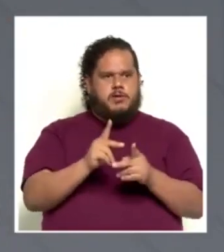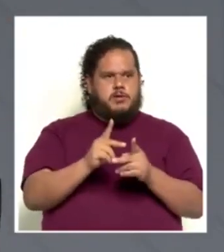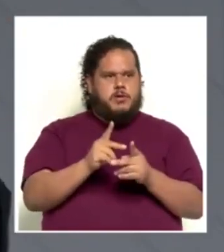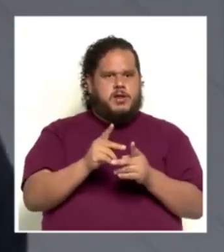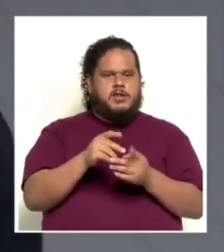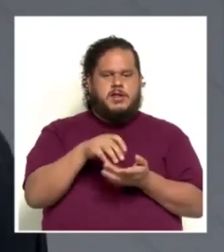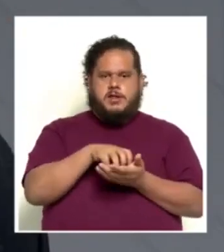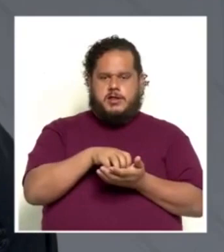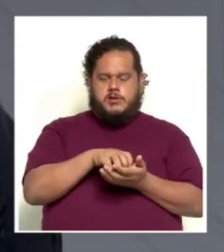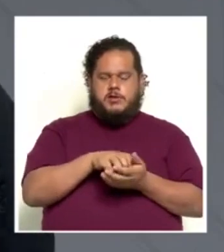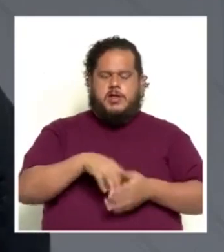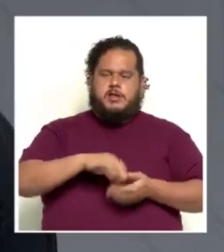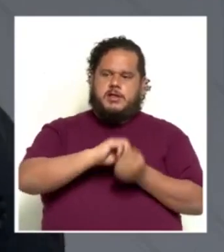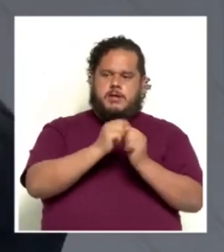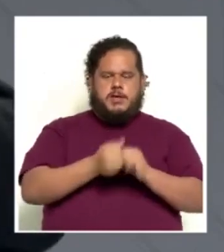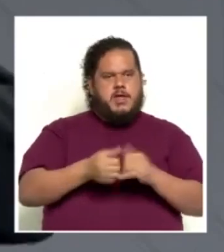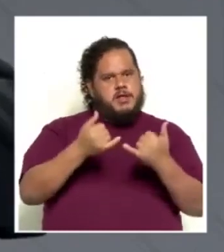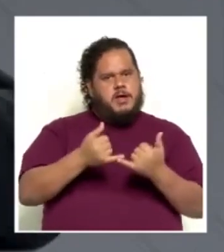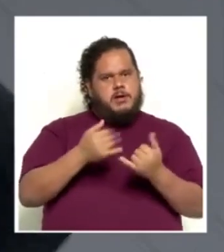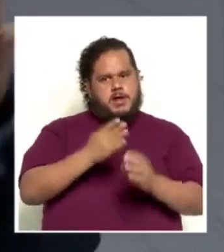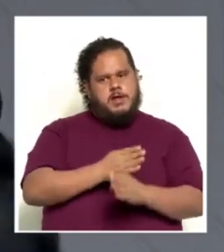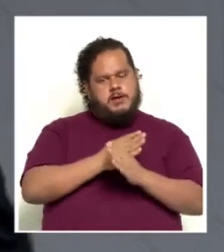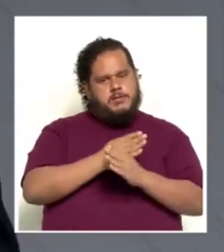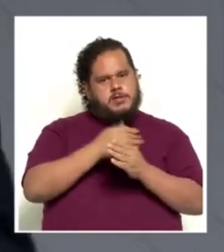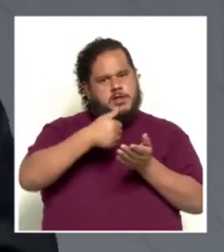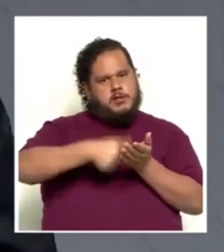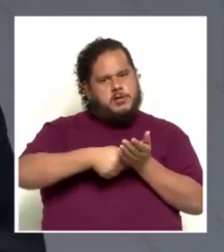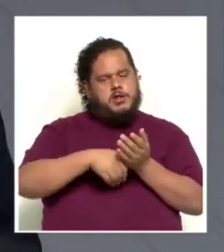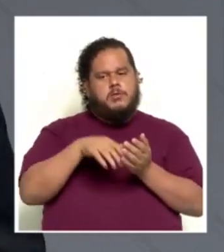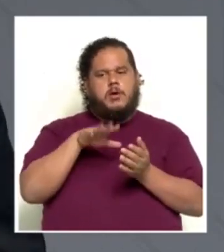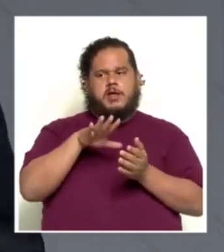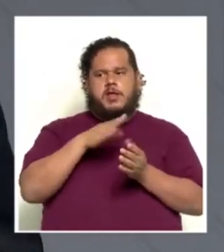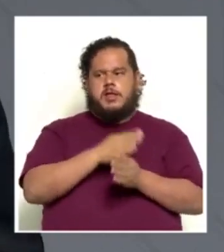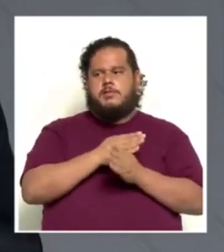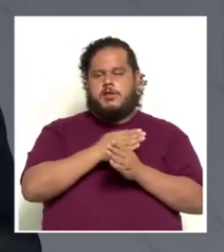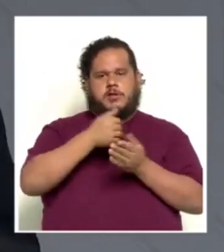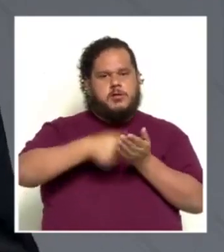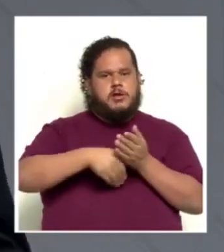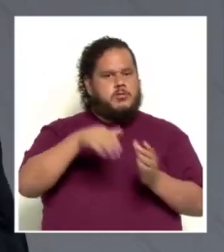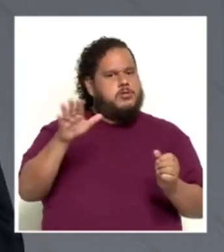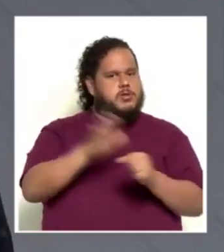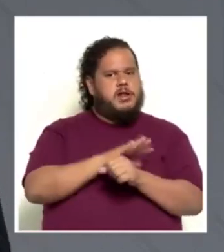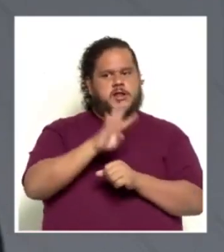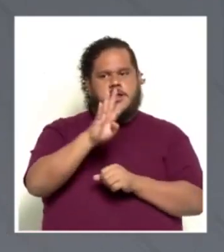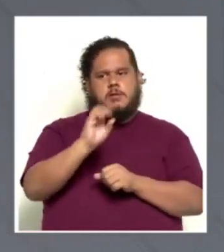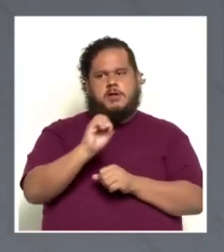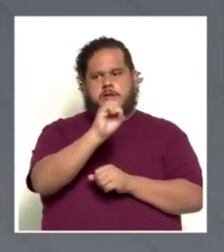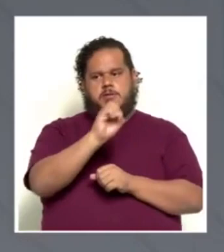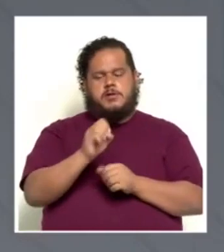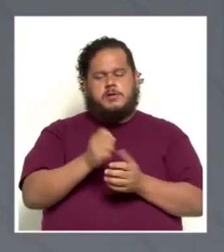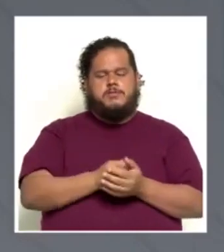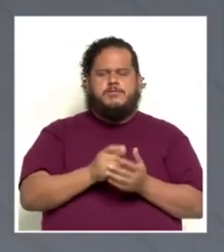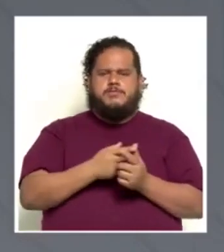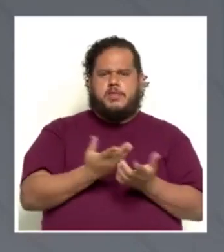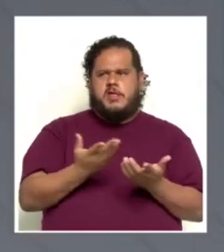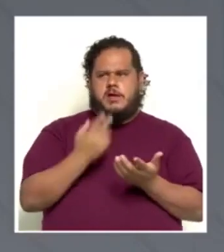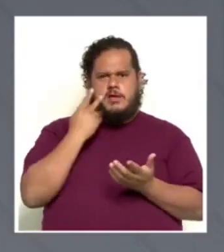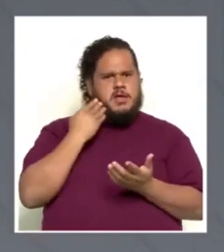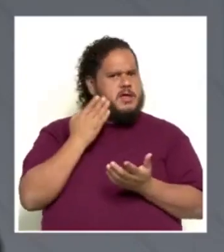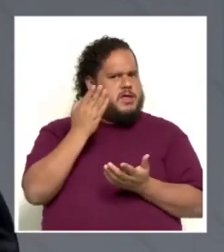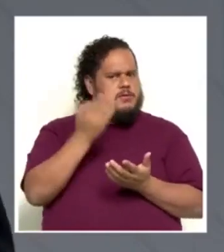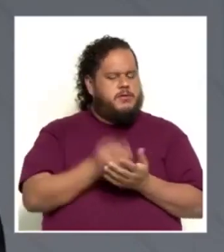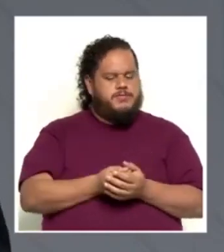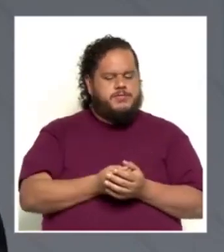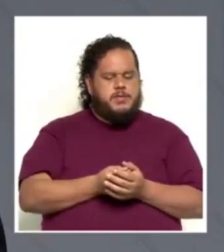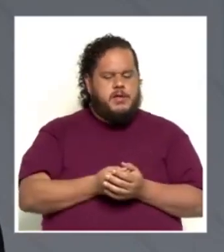indecisas convertidas ahora en abstencionismo, y ese abstencionismo total de ese 40%. Entonces, ¿a qué voy? Las